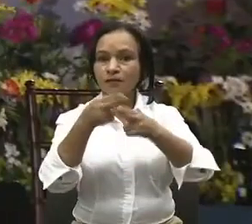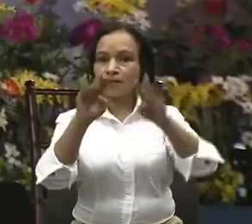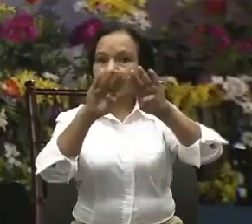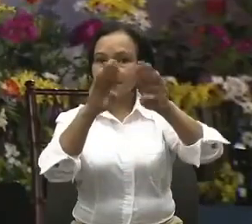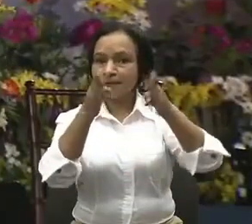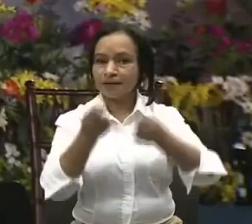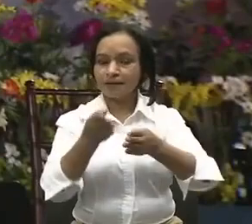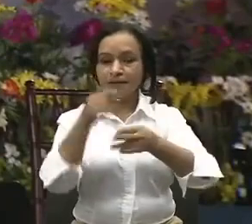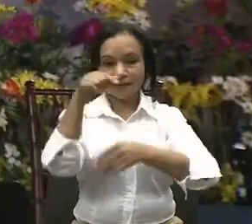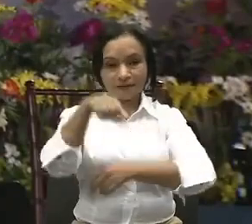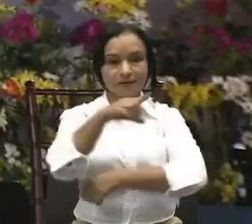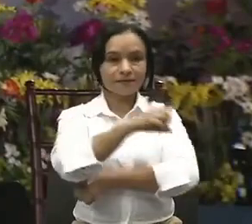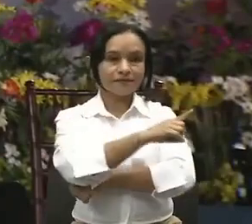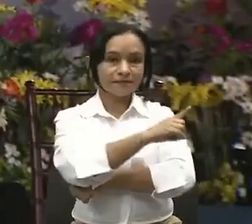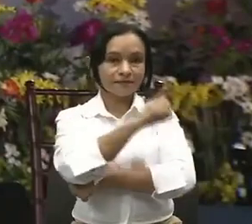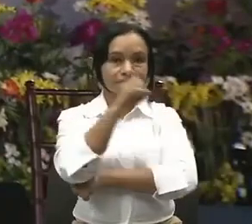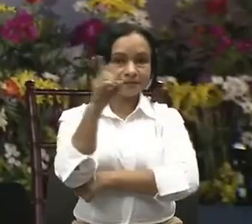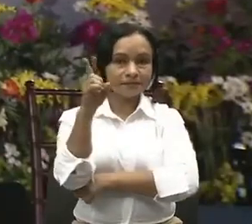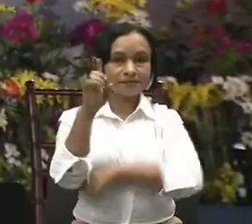El día de hoy,